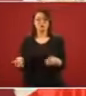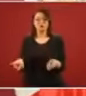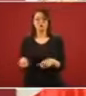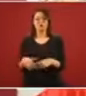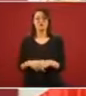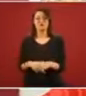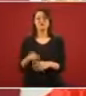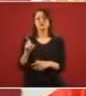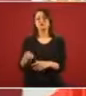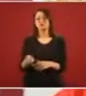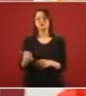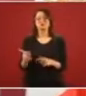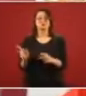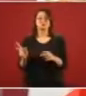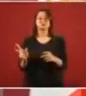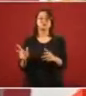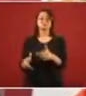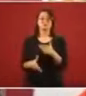progresista, ¿no?